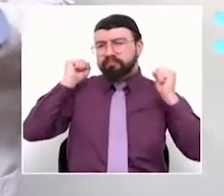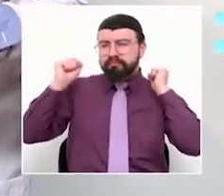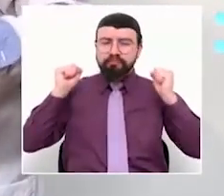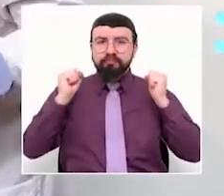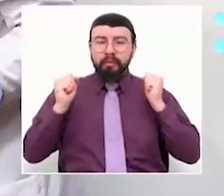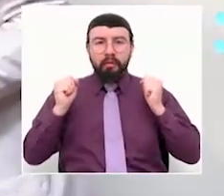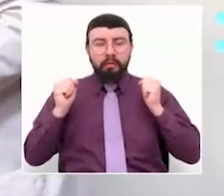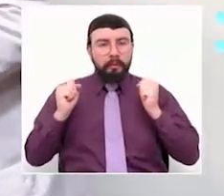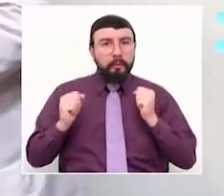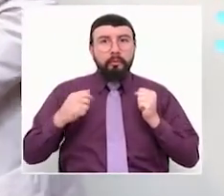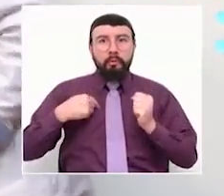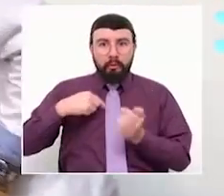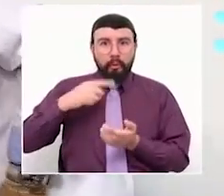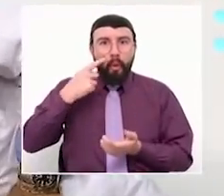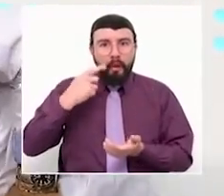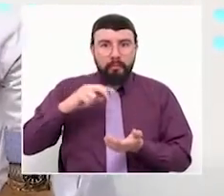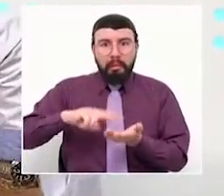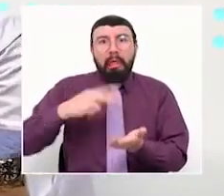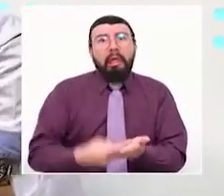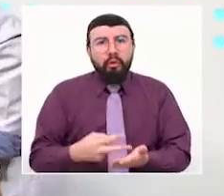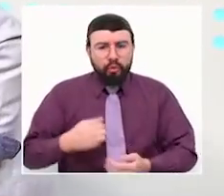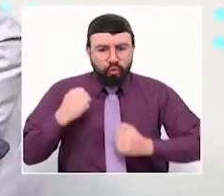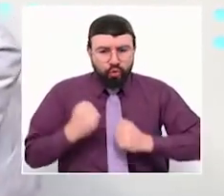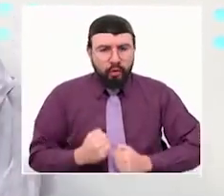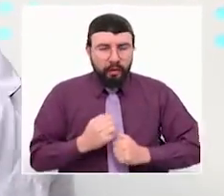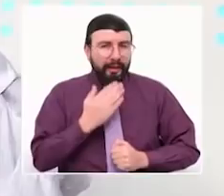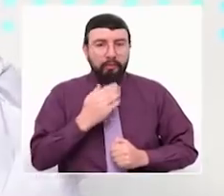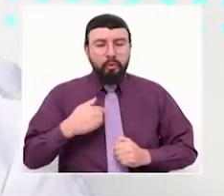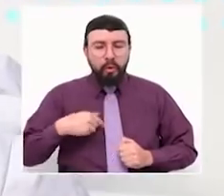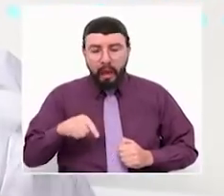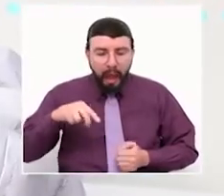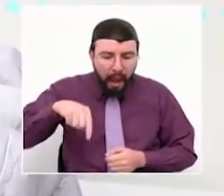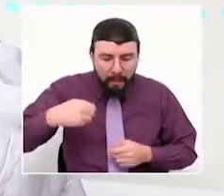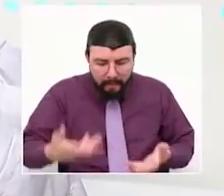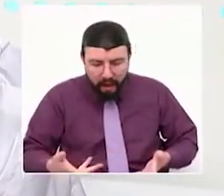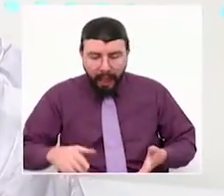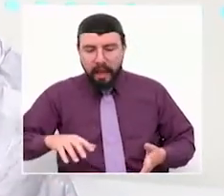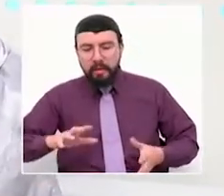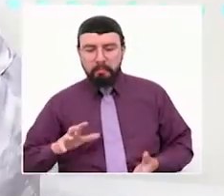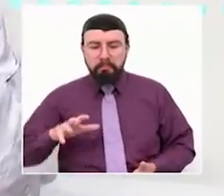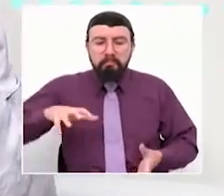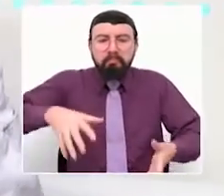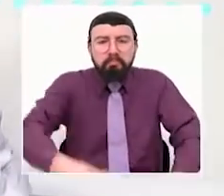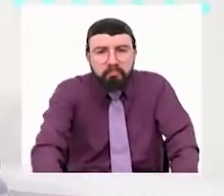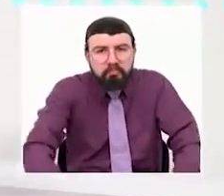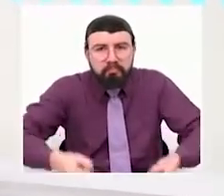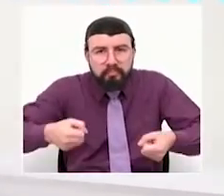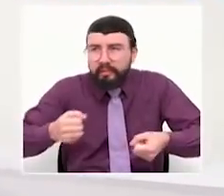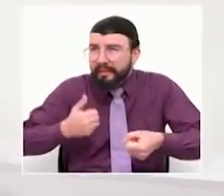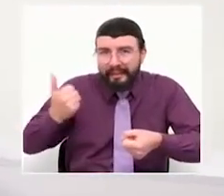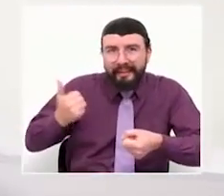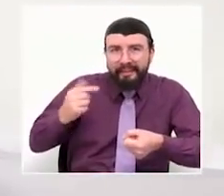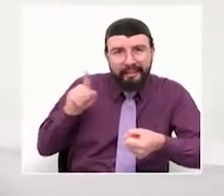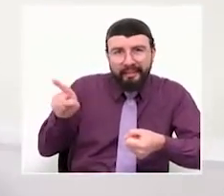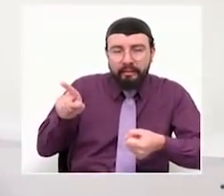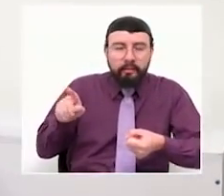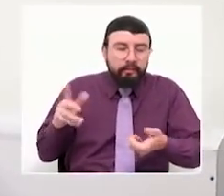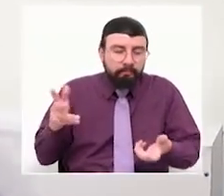Voy a levantar esto del piso. La gente se agacha con la columna. No se agacha con las